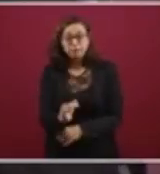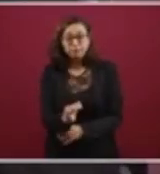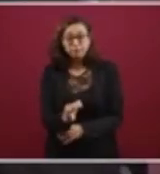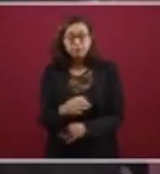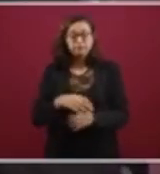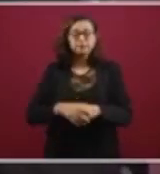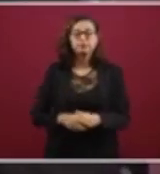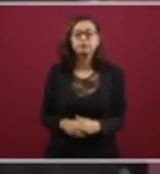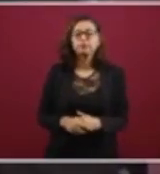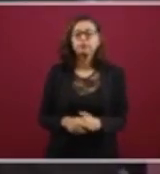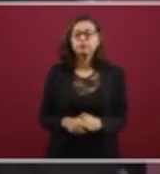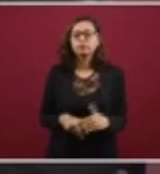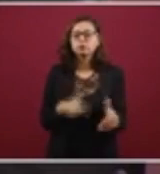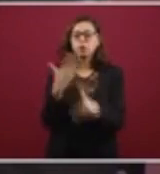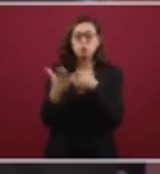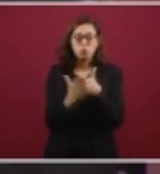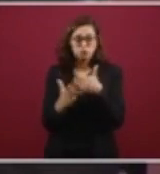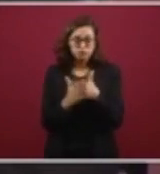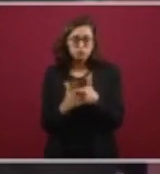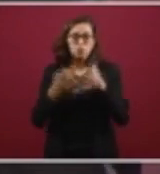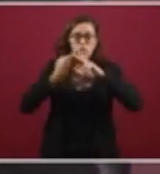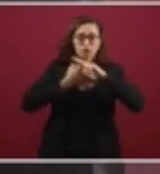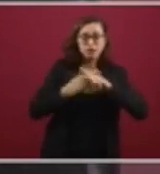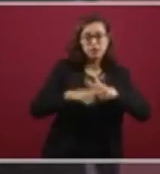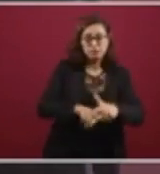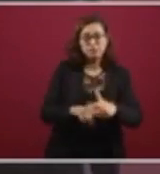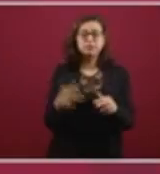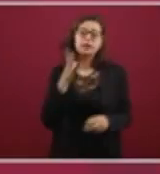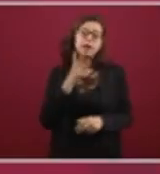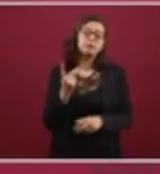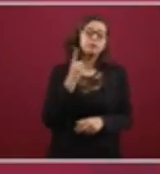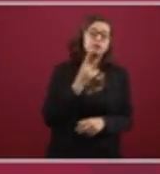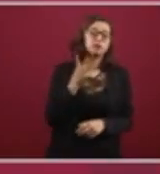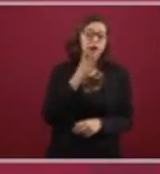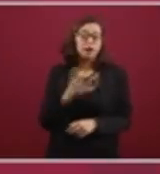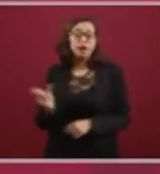la legislatura en periodo